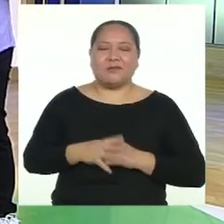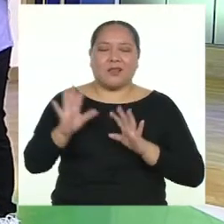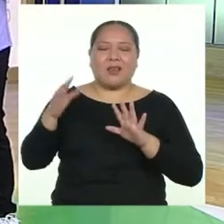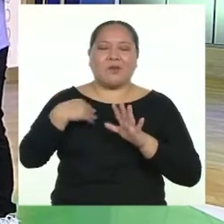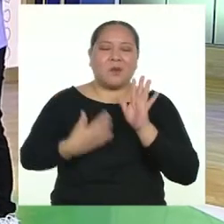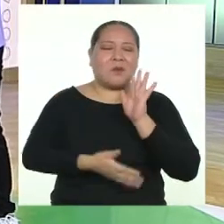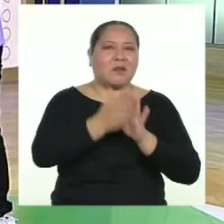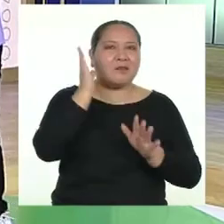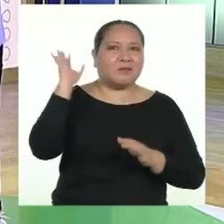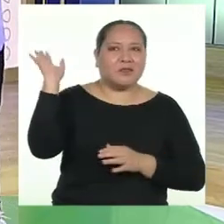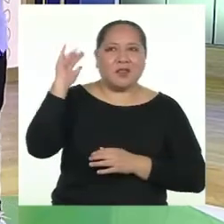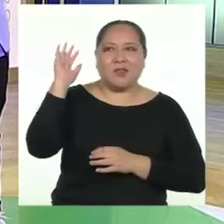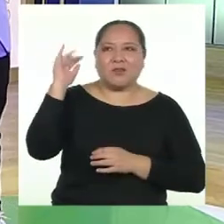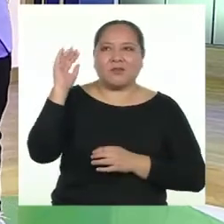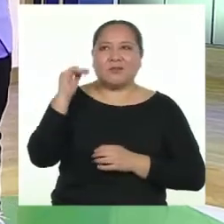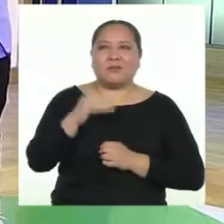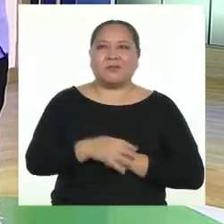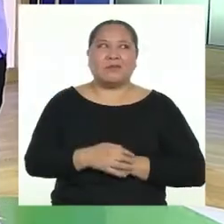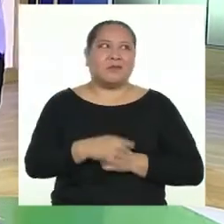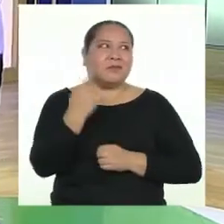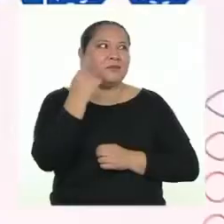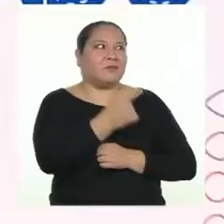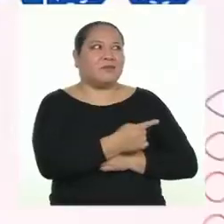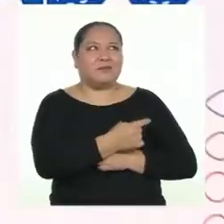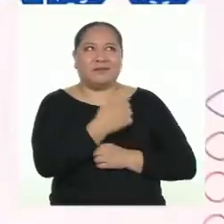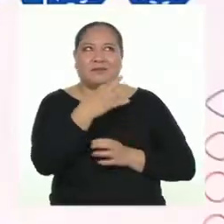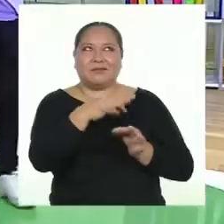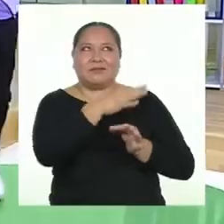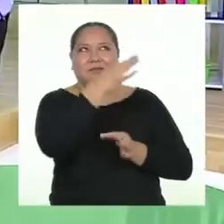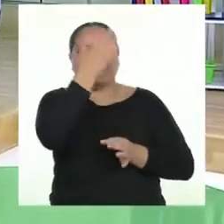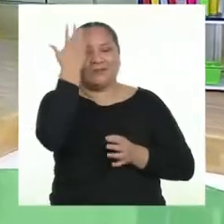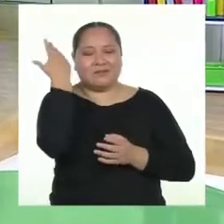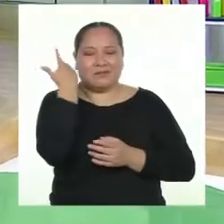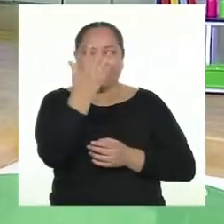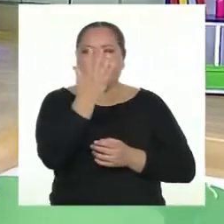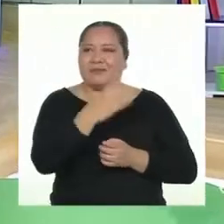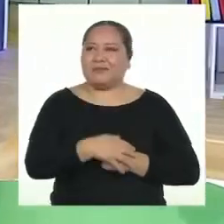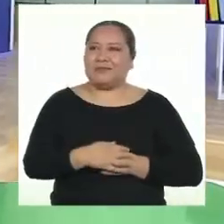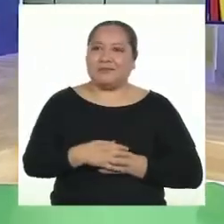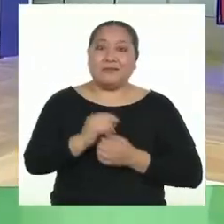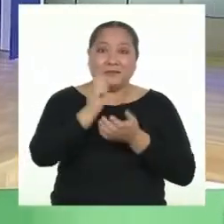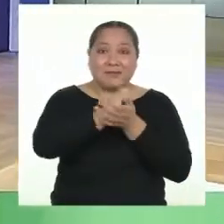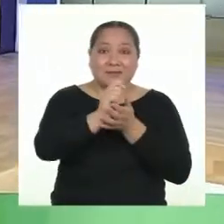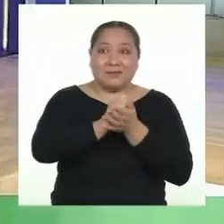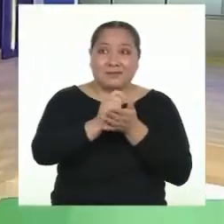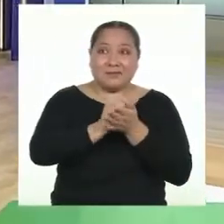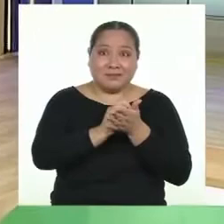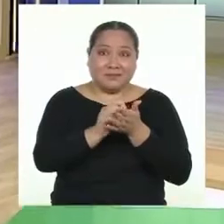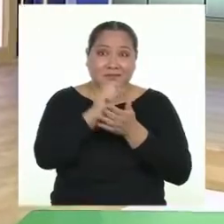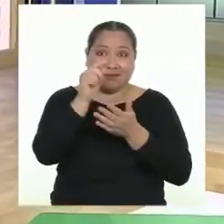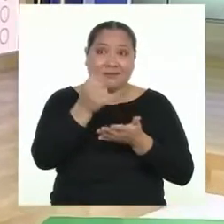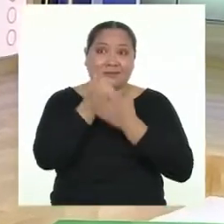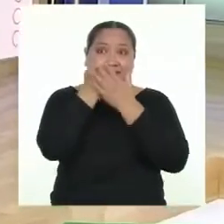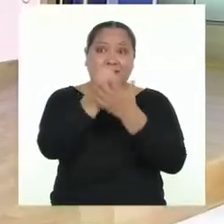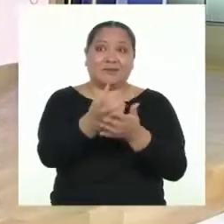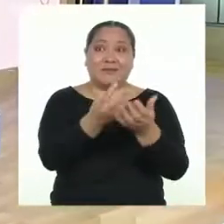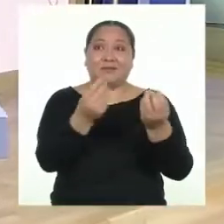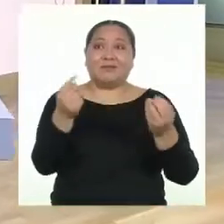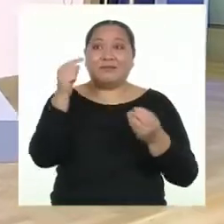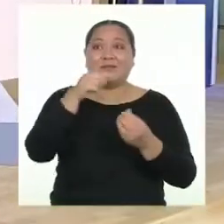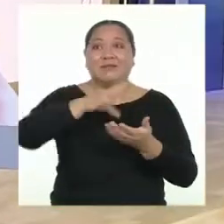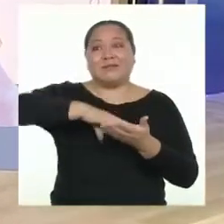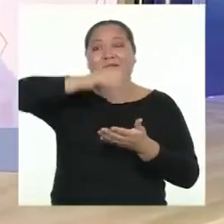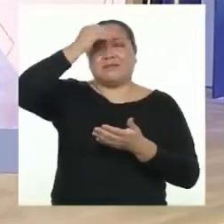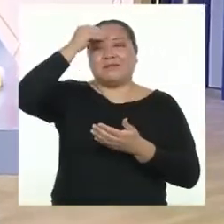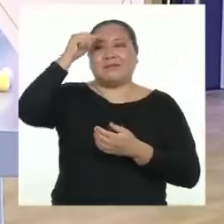mejor me voy. ¡Chaucito! Este genio se pasa. Igual toma nota porque te va a servir mucho lo que vamos a aprender en